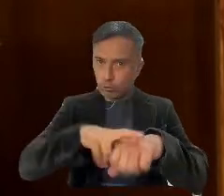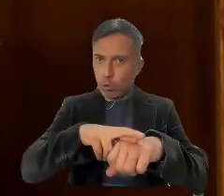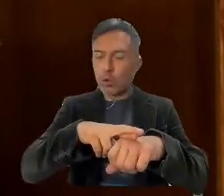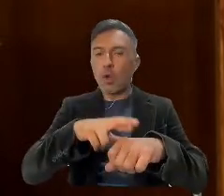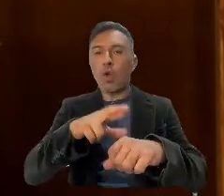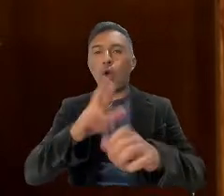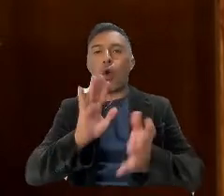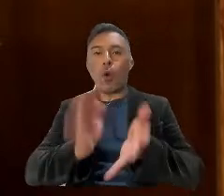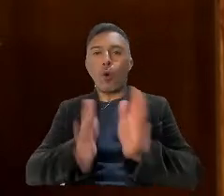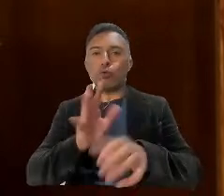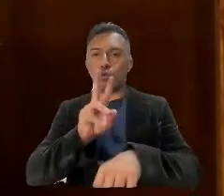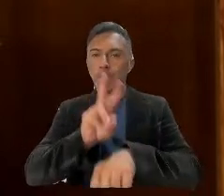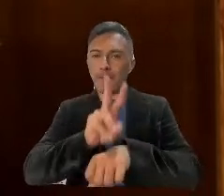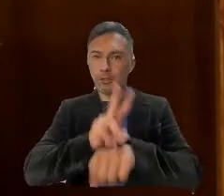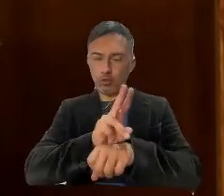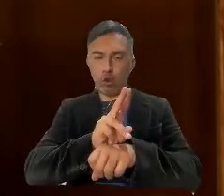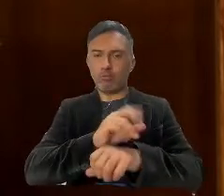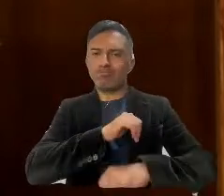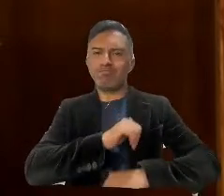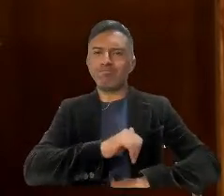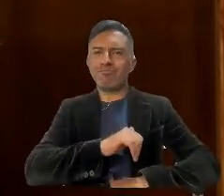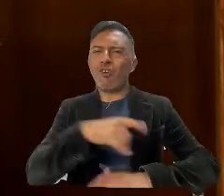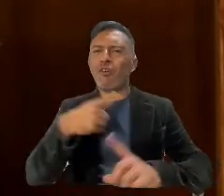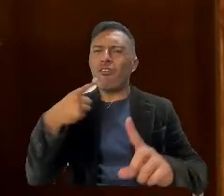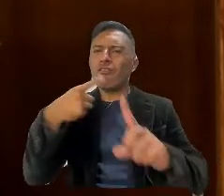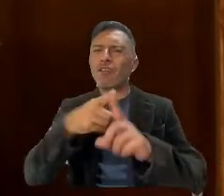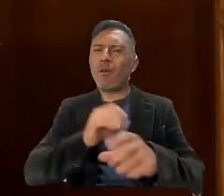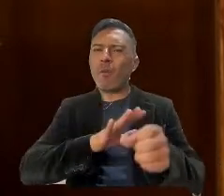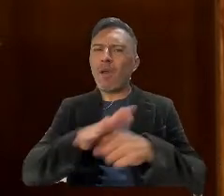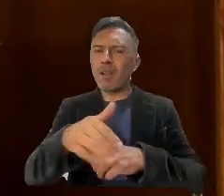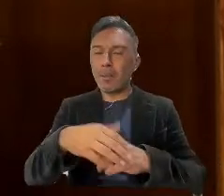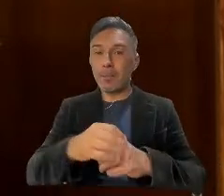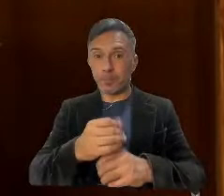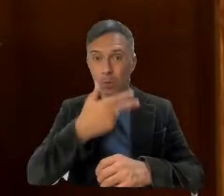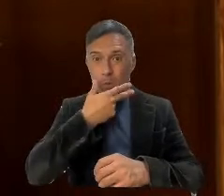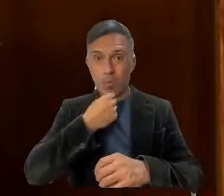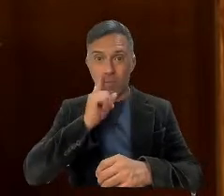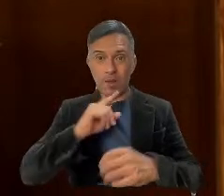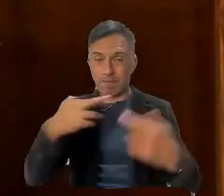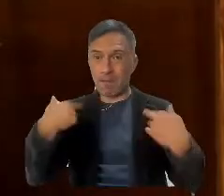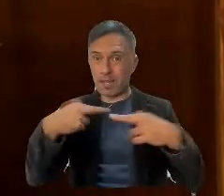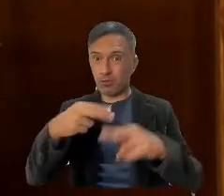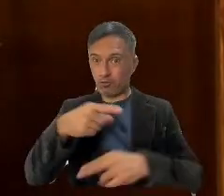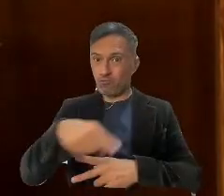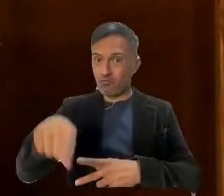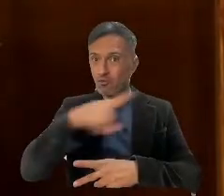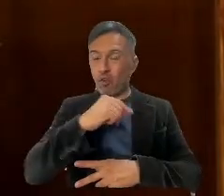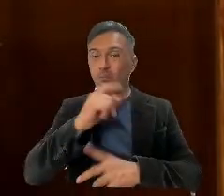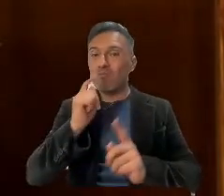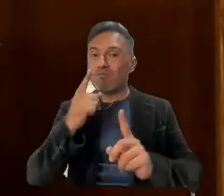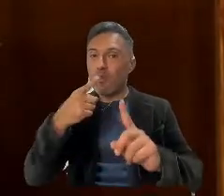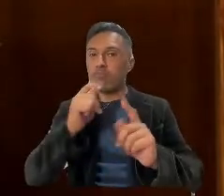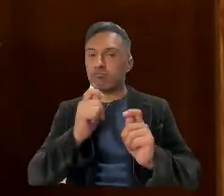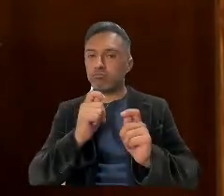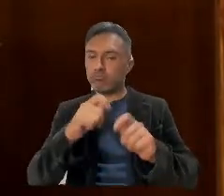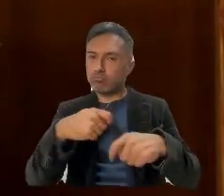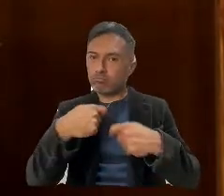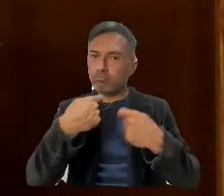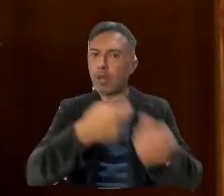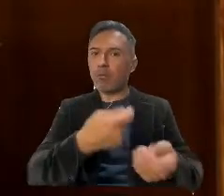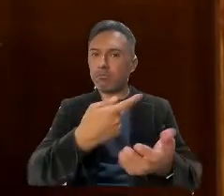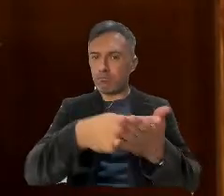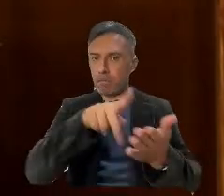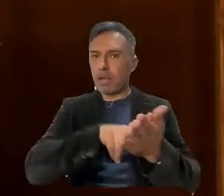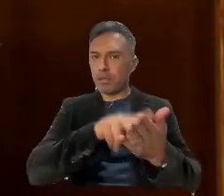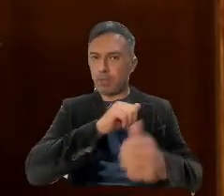busca es proteger el derecho de los docentes a acceder al nombramiento definitivo en igualdad de